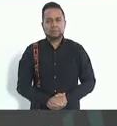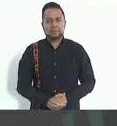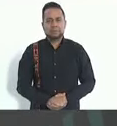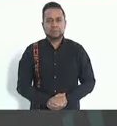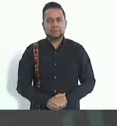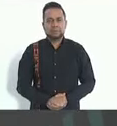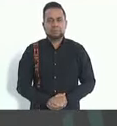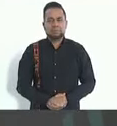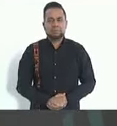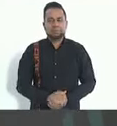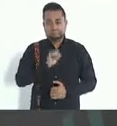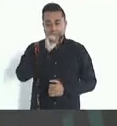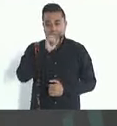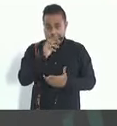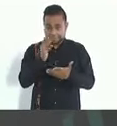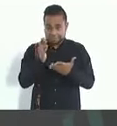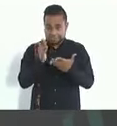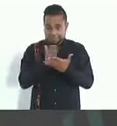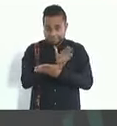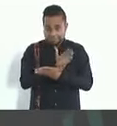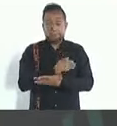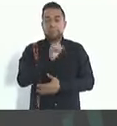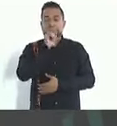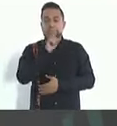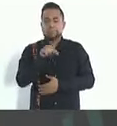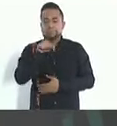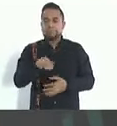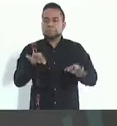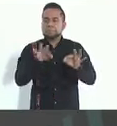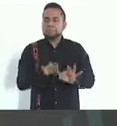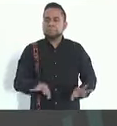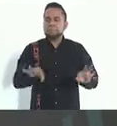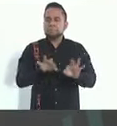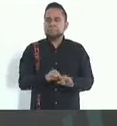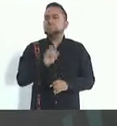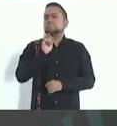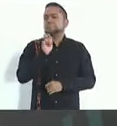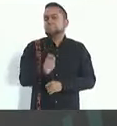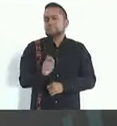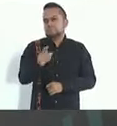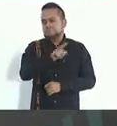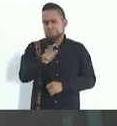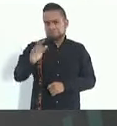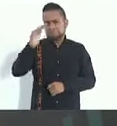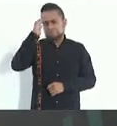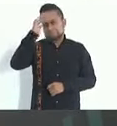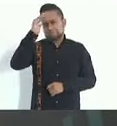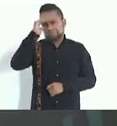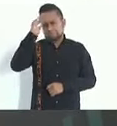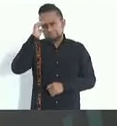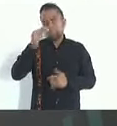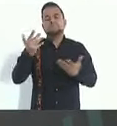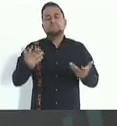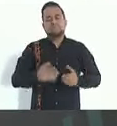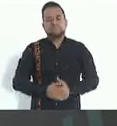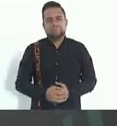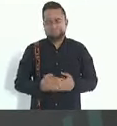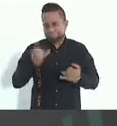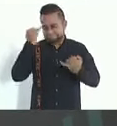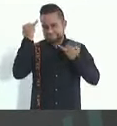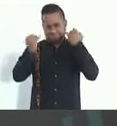Y lo otro, que también es muy importante, imagínense si no